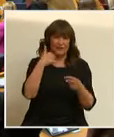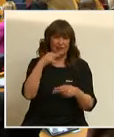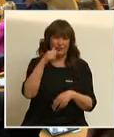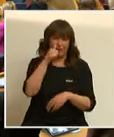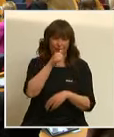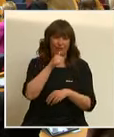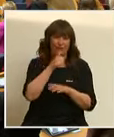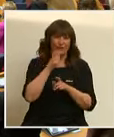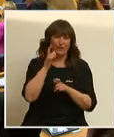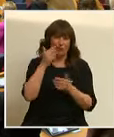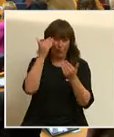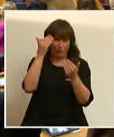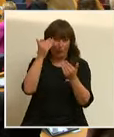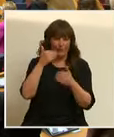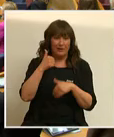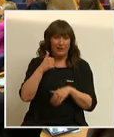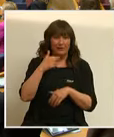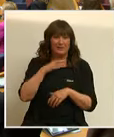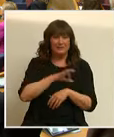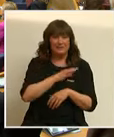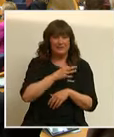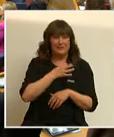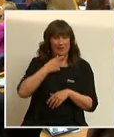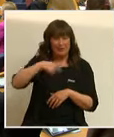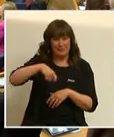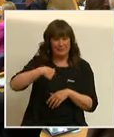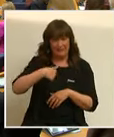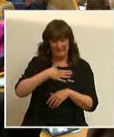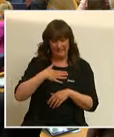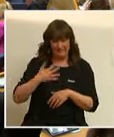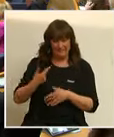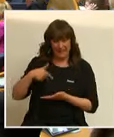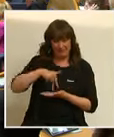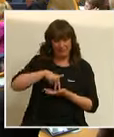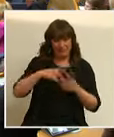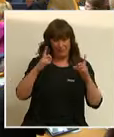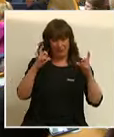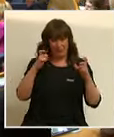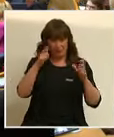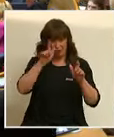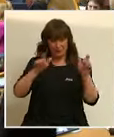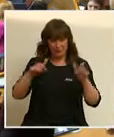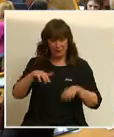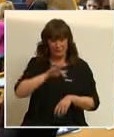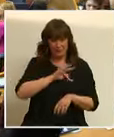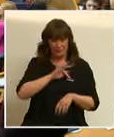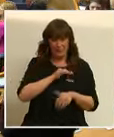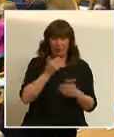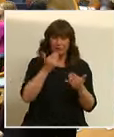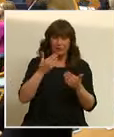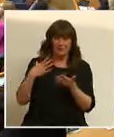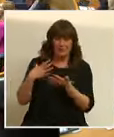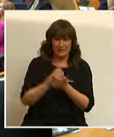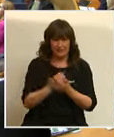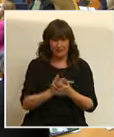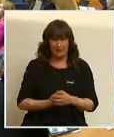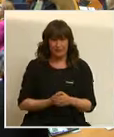El señor presidente, si puede subir a hacerse la foto con los premiados. Muchas gracias a todos.